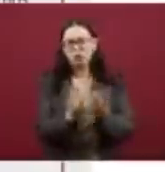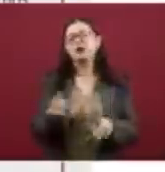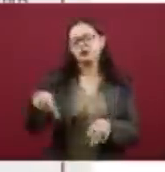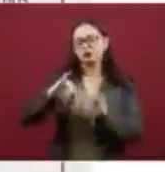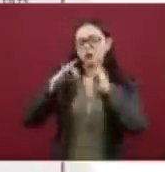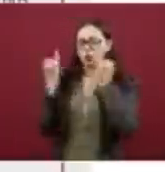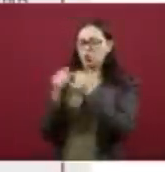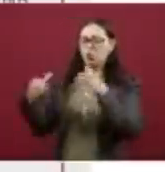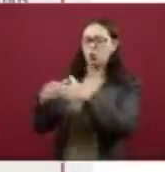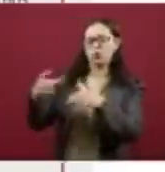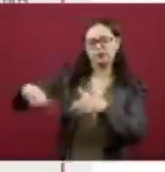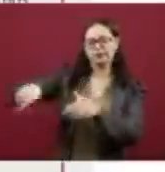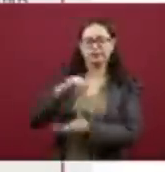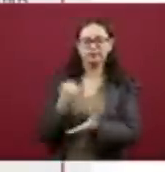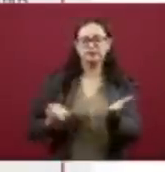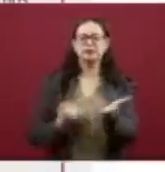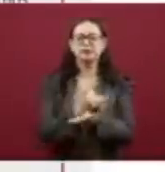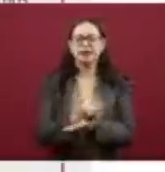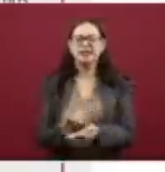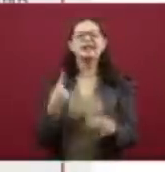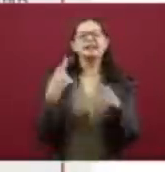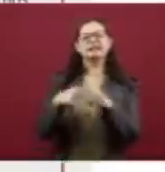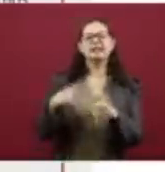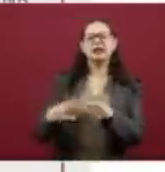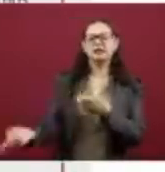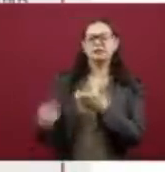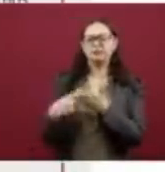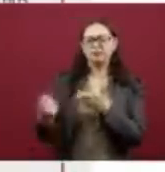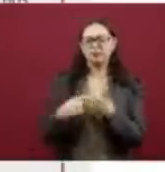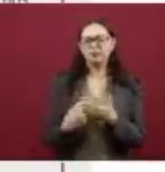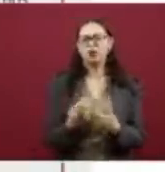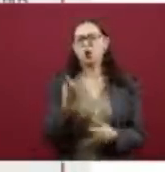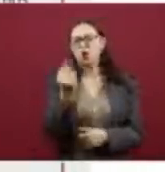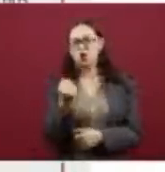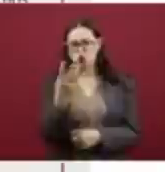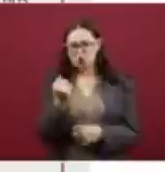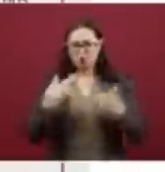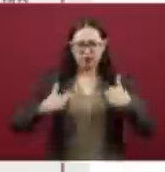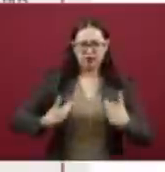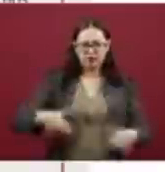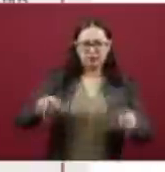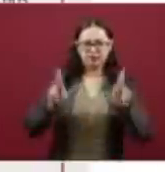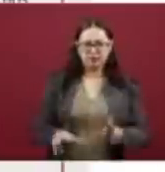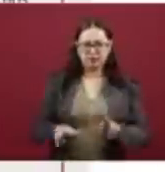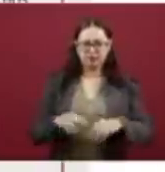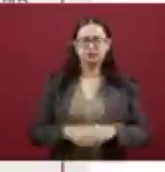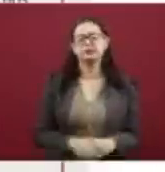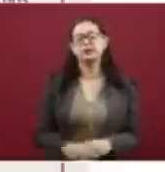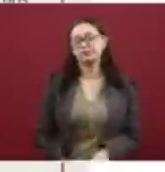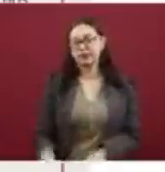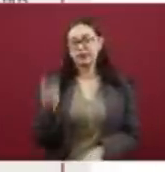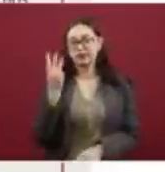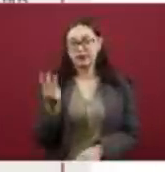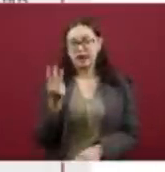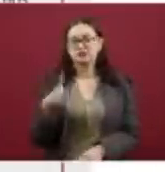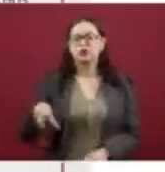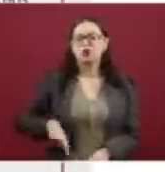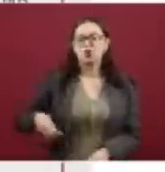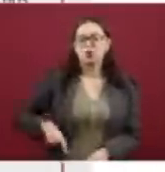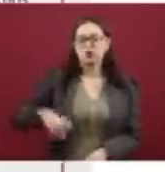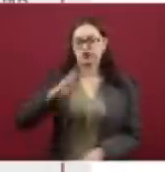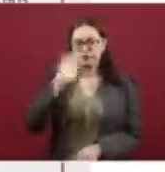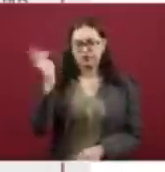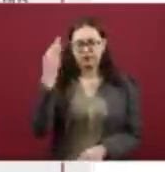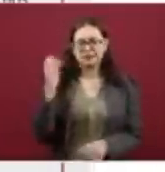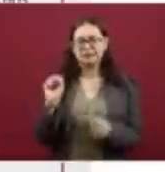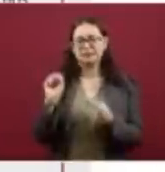esta Junta de Gobierno? Son fundamentalmente nueve representantes. tres del Gobierno Federal, la Secretaría